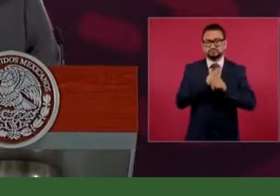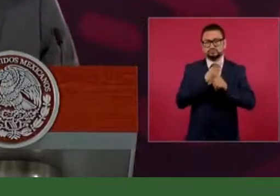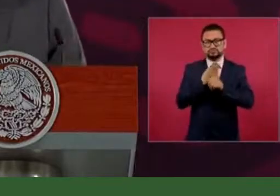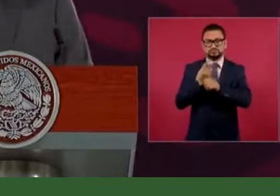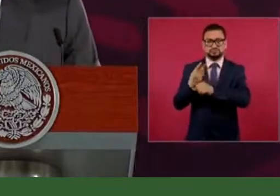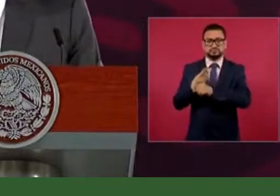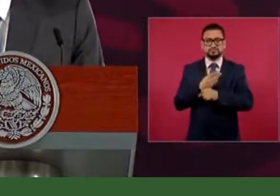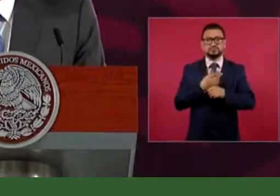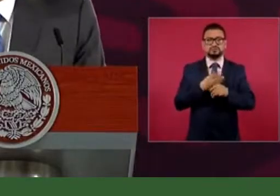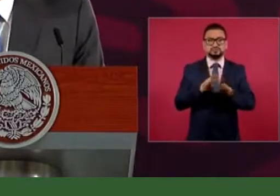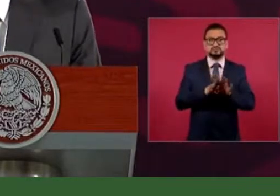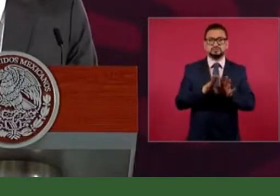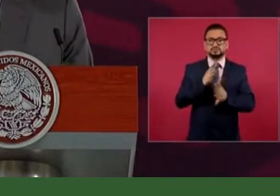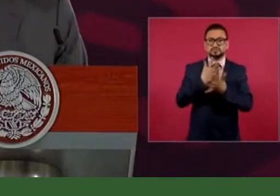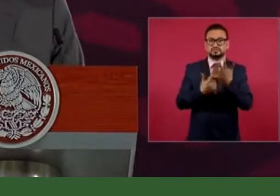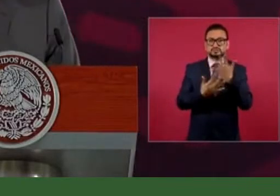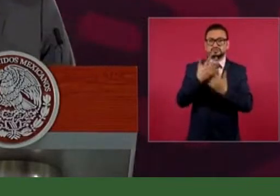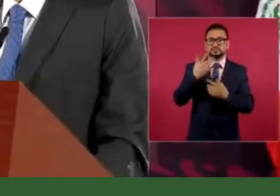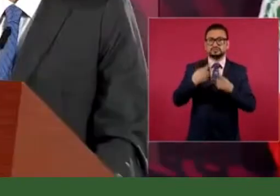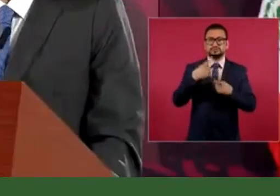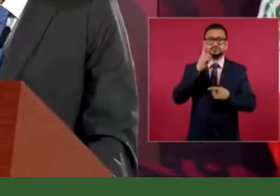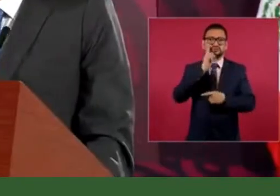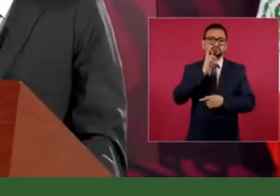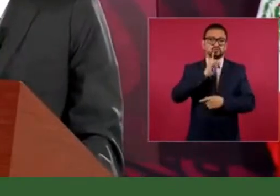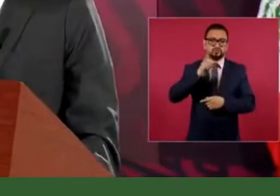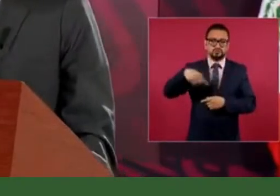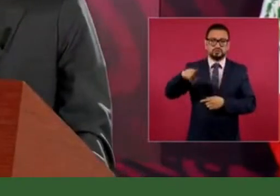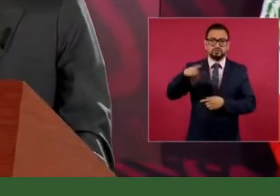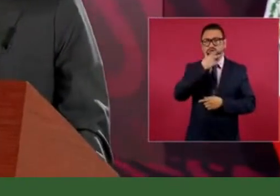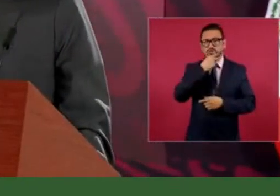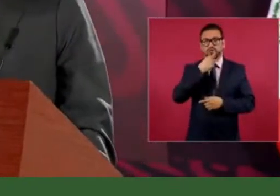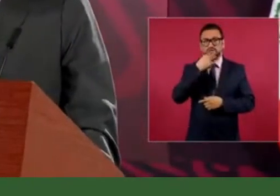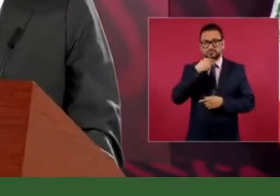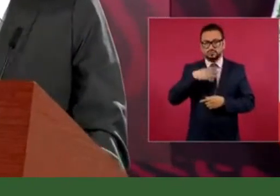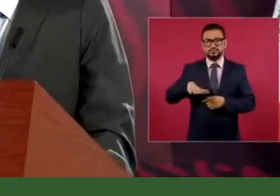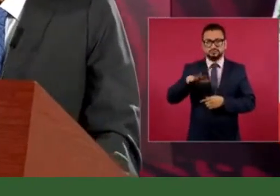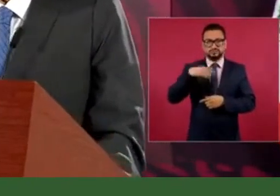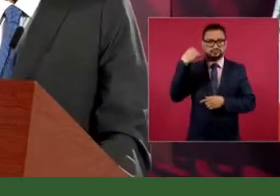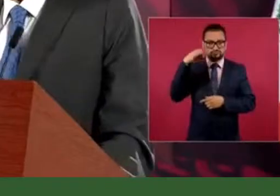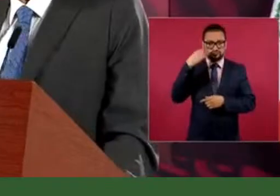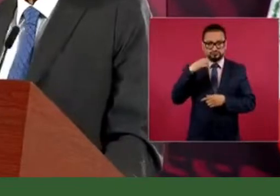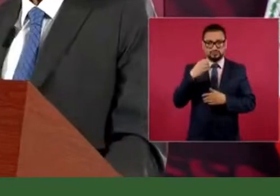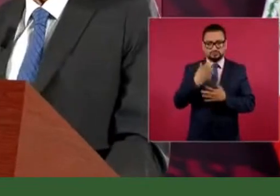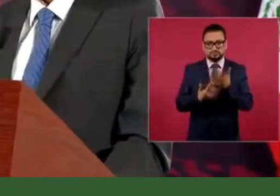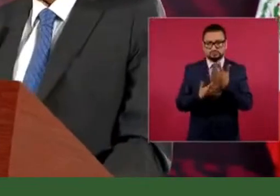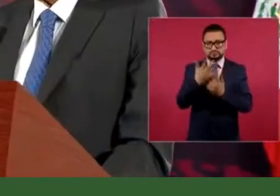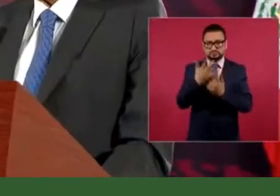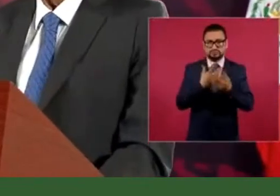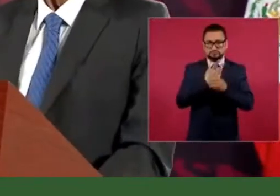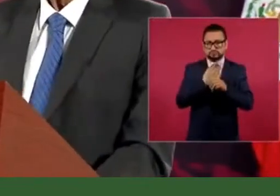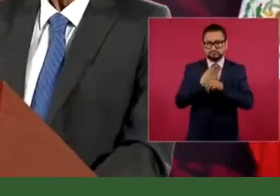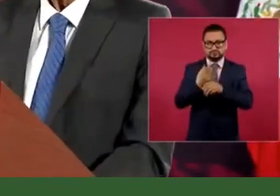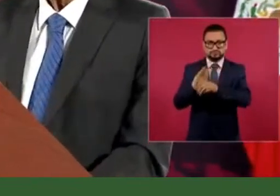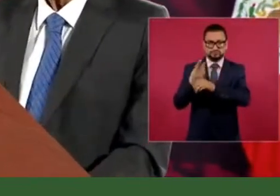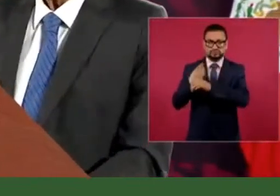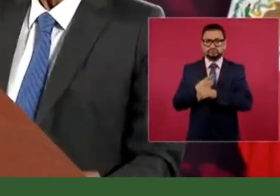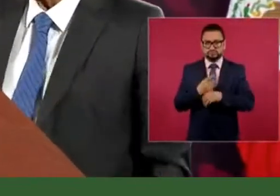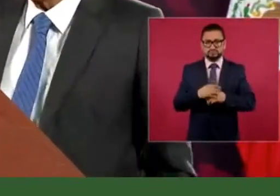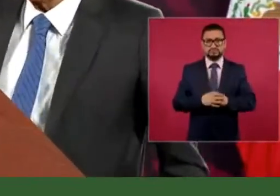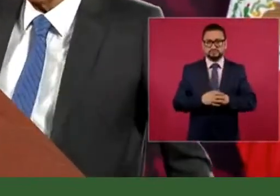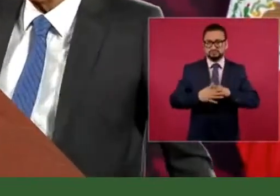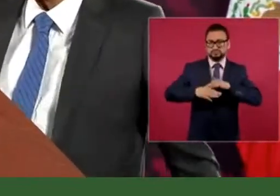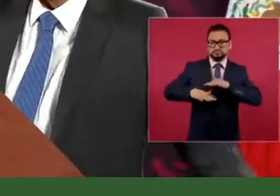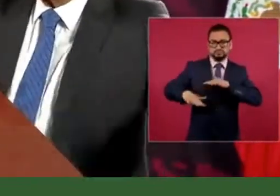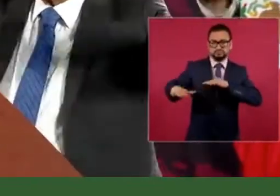con las manos de mujeres y hombres de los pueblos de Oaxaca, caminos artesanales.